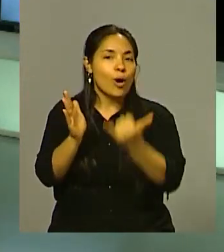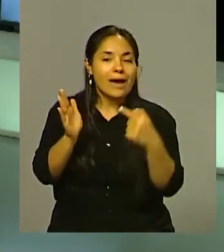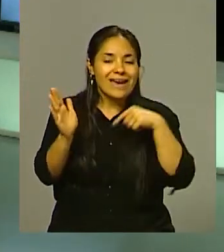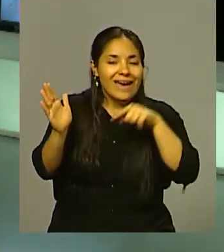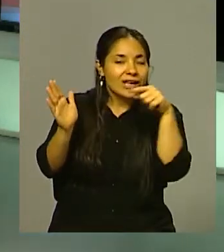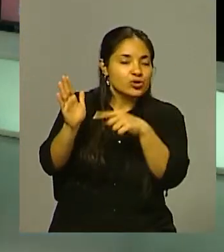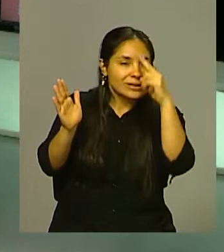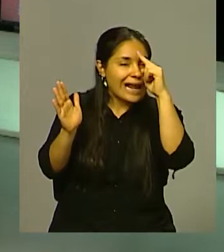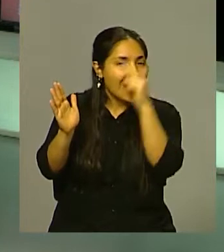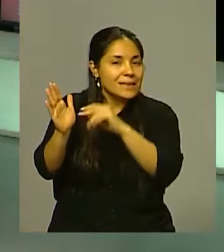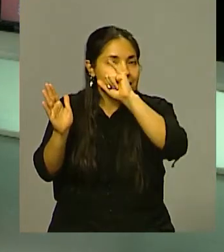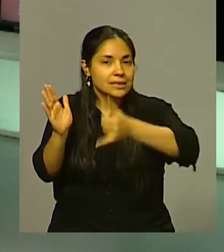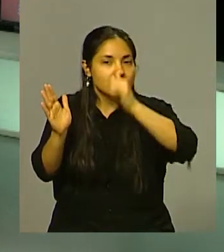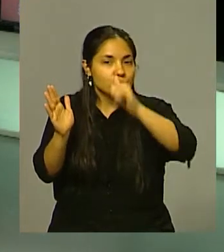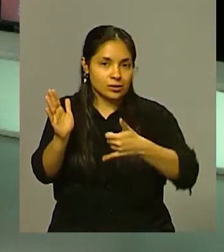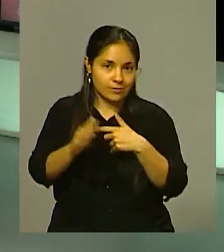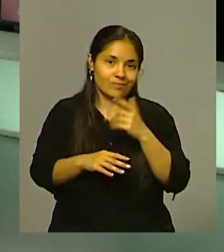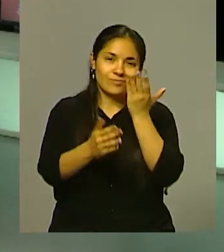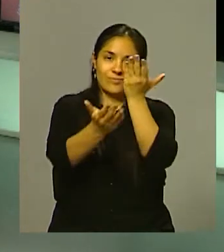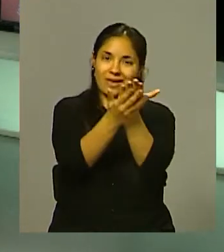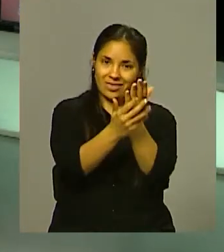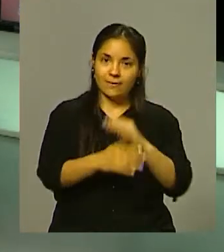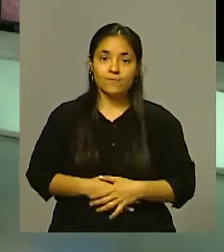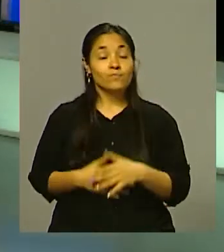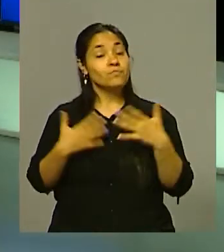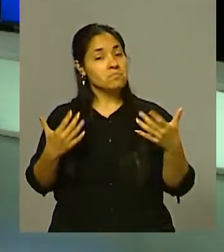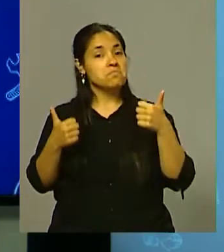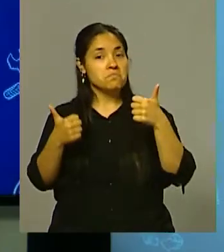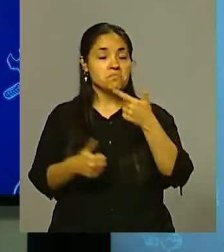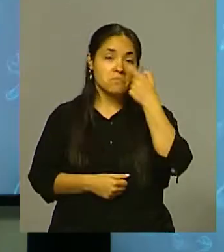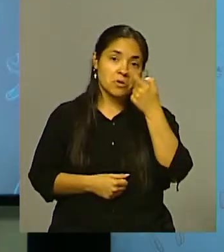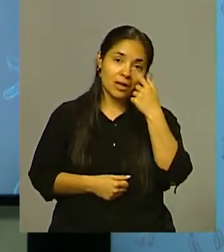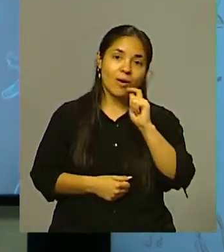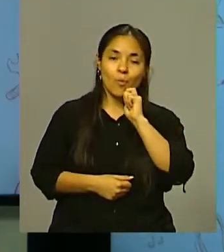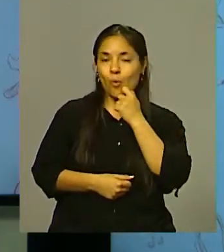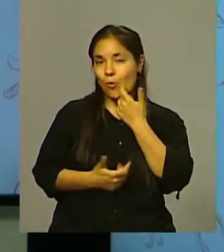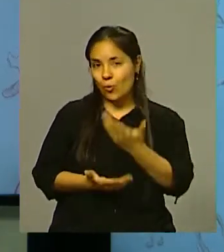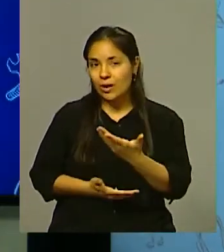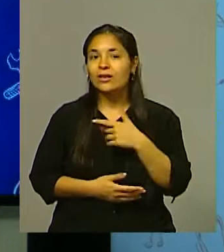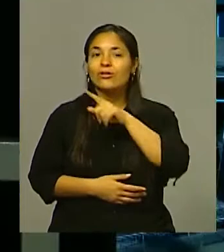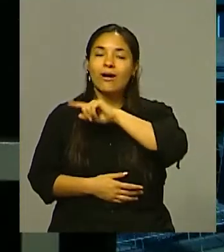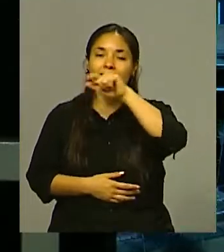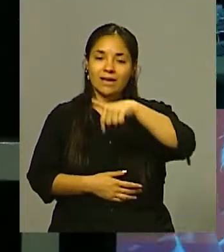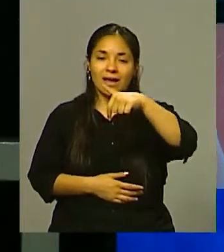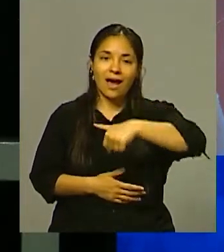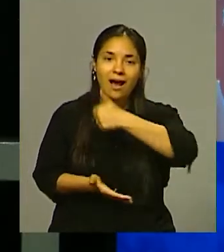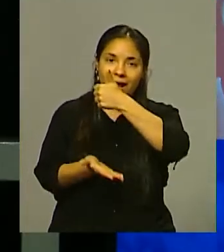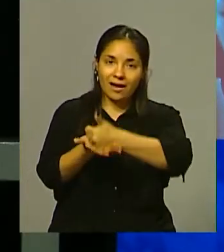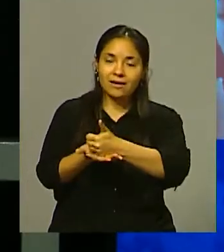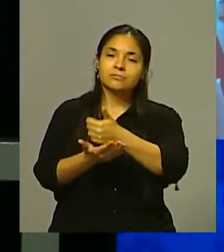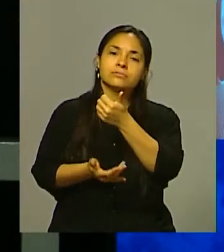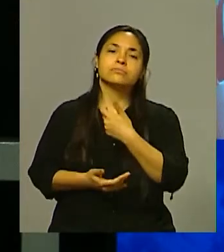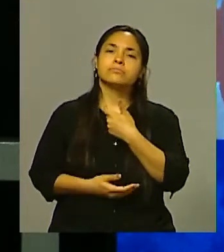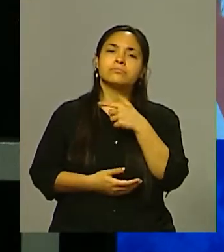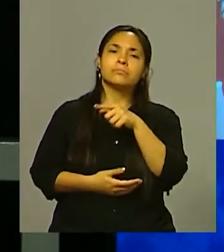todo documentado, que eso es lo importante. Exacto. Bueno, nosotros, realmente es un placer tenerte acá con nosotros. Cuando escuchábamos